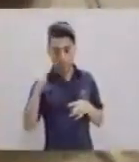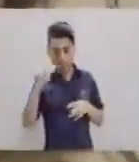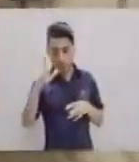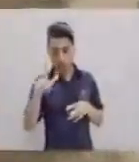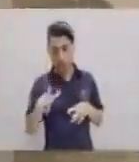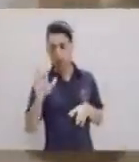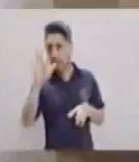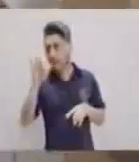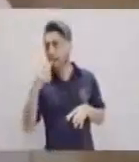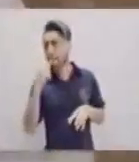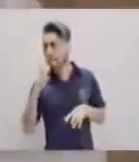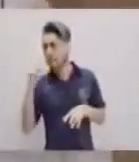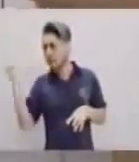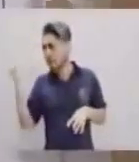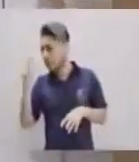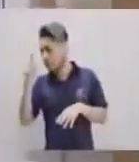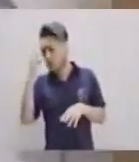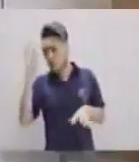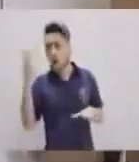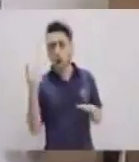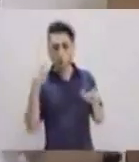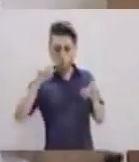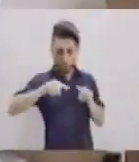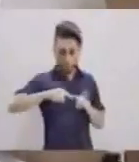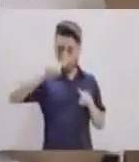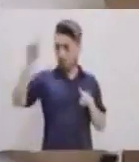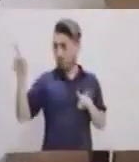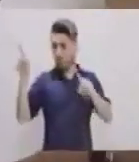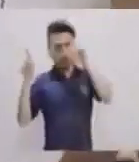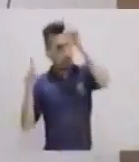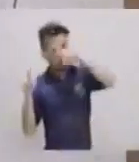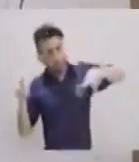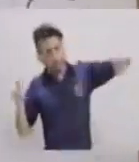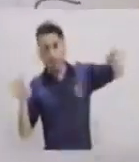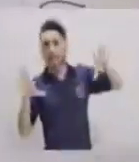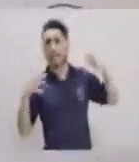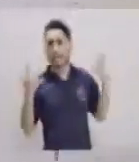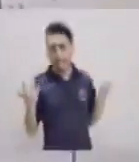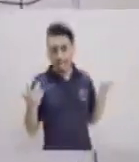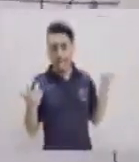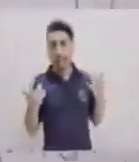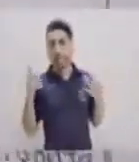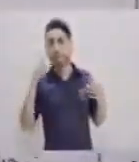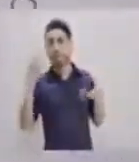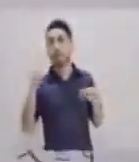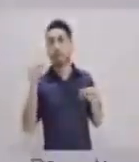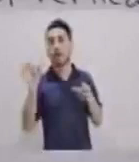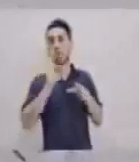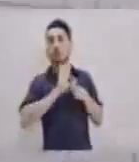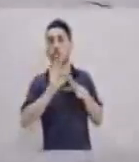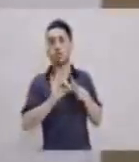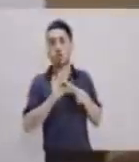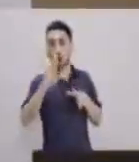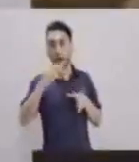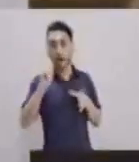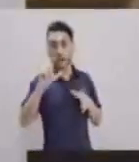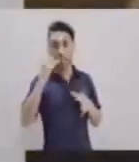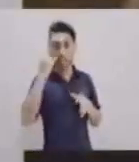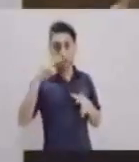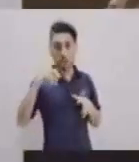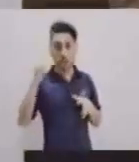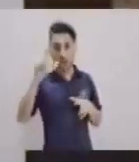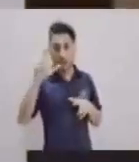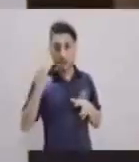duda, ¿cómo supo que este lado había que ir para arriba y que aquí había que ir para abajo? Ah, no entendí muy bien eso. Porque las funciones racionales